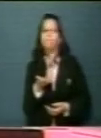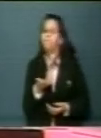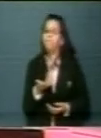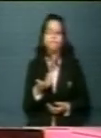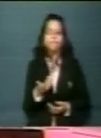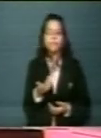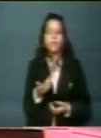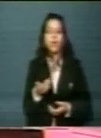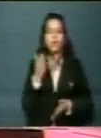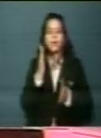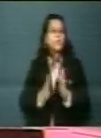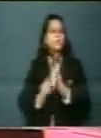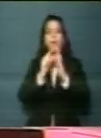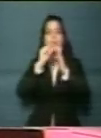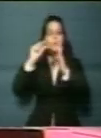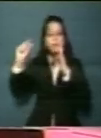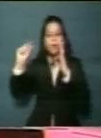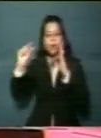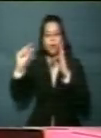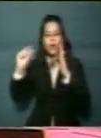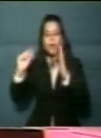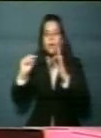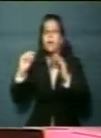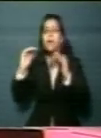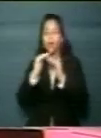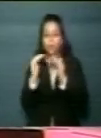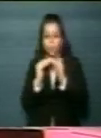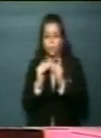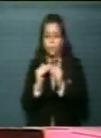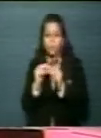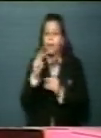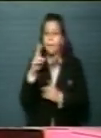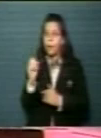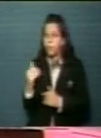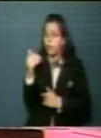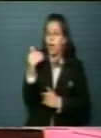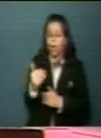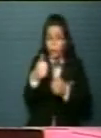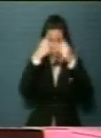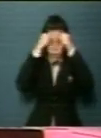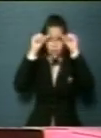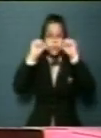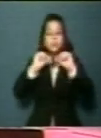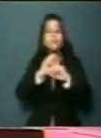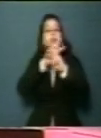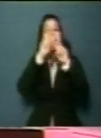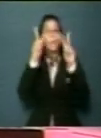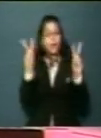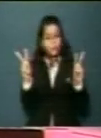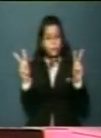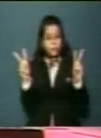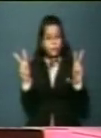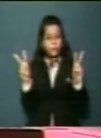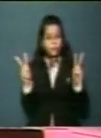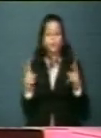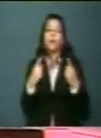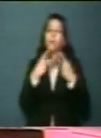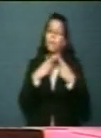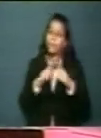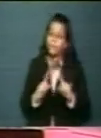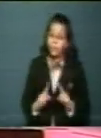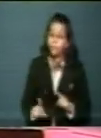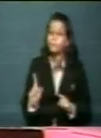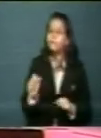la institucionalidad surgida hace 20 años como producto de los acuerdos de paz y una ciudadanía